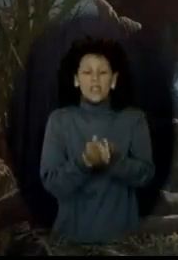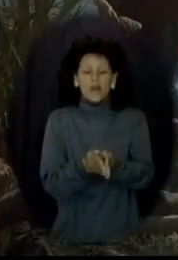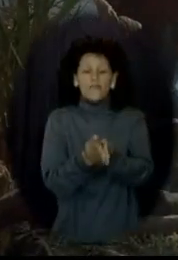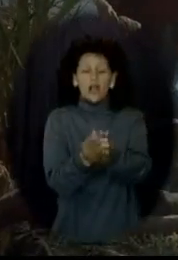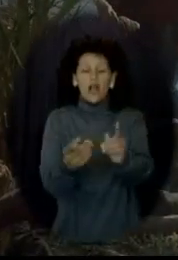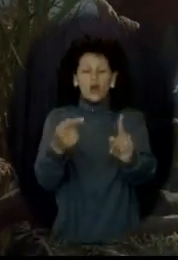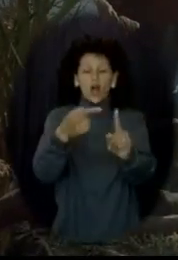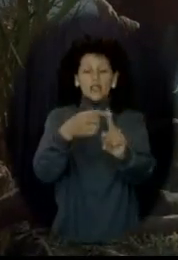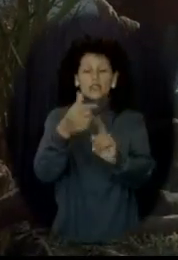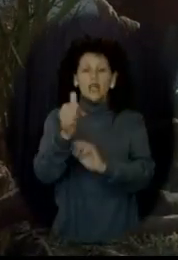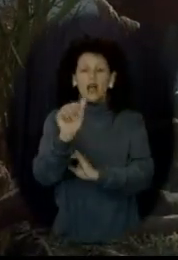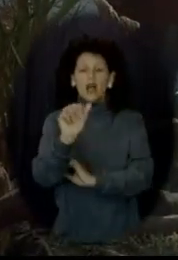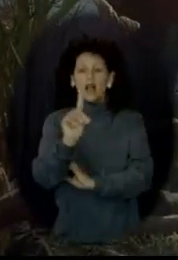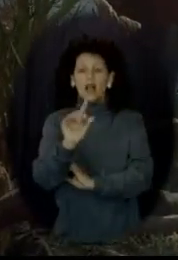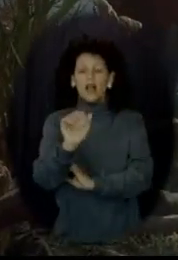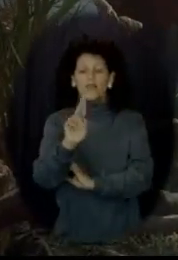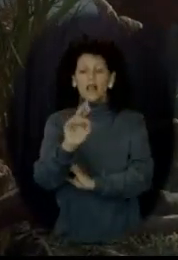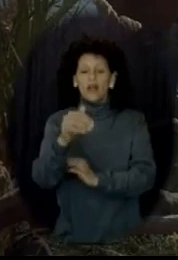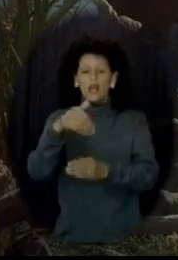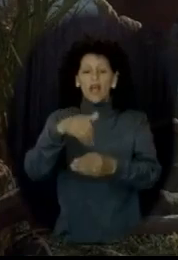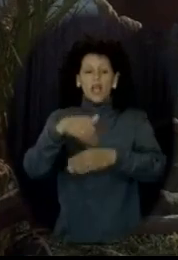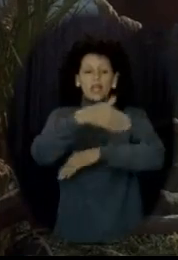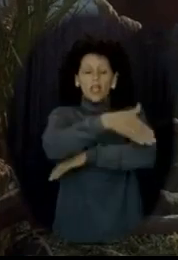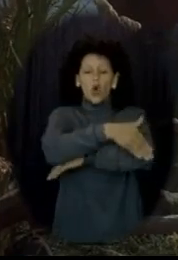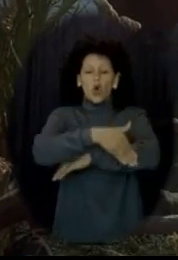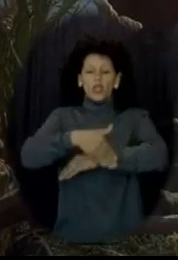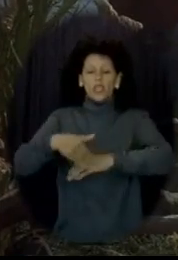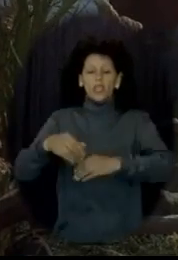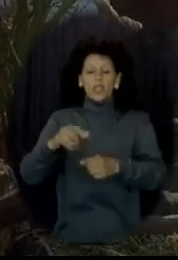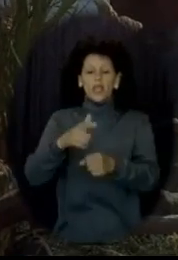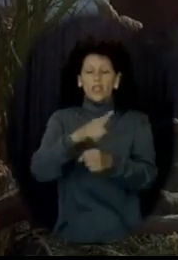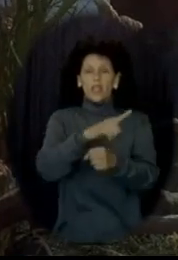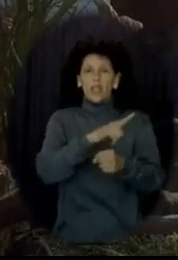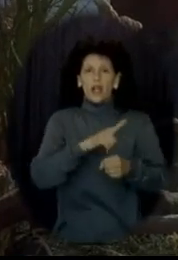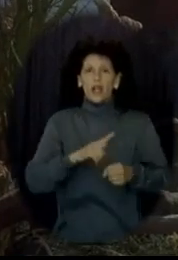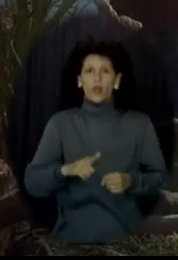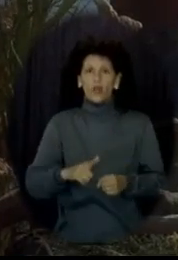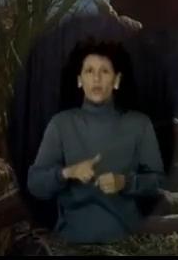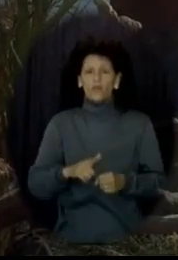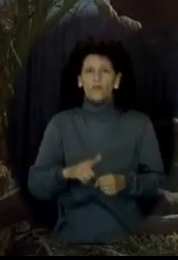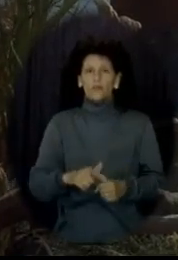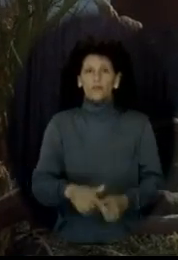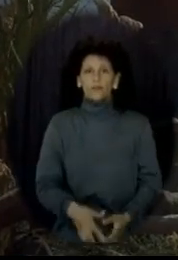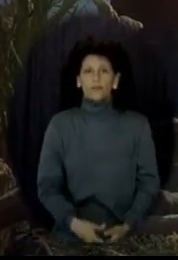Y navegaron hasta Gadara, en la margen opuesta del lago.